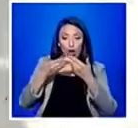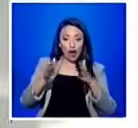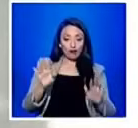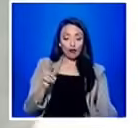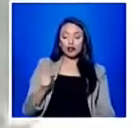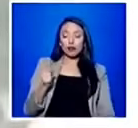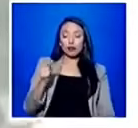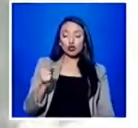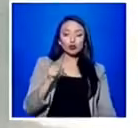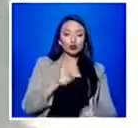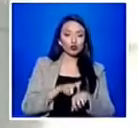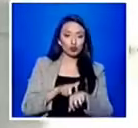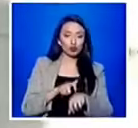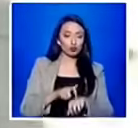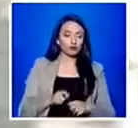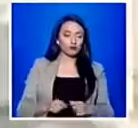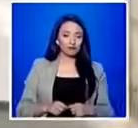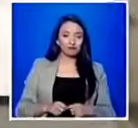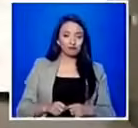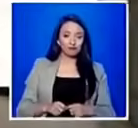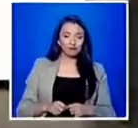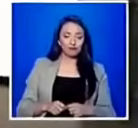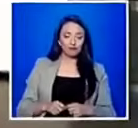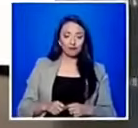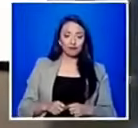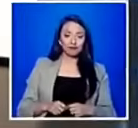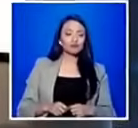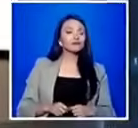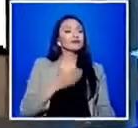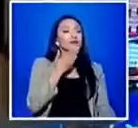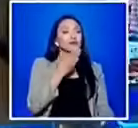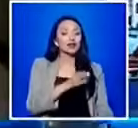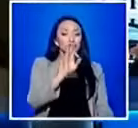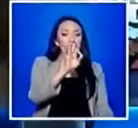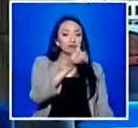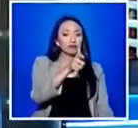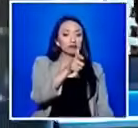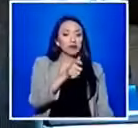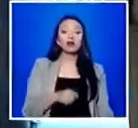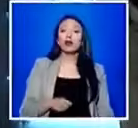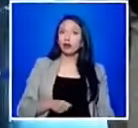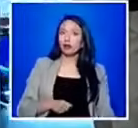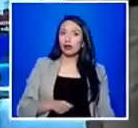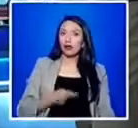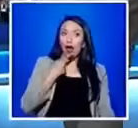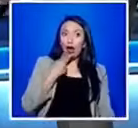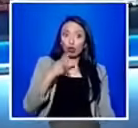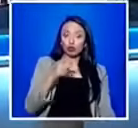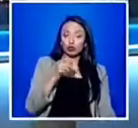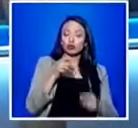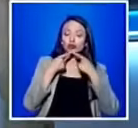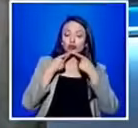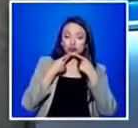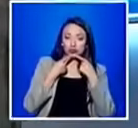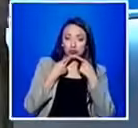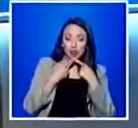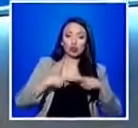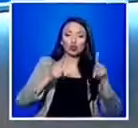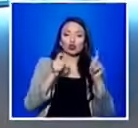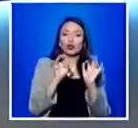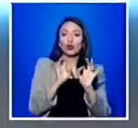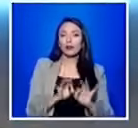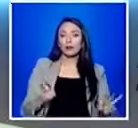habilitada en los próximos minutos. Muchas gracias, buenos días. Buenos gracias. Días para ti también, Alex. Un importante anuncio que nos acaba de compartir el